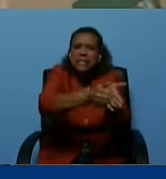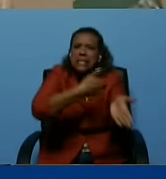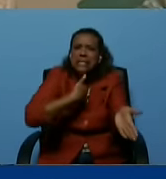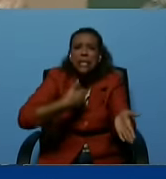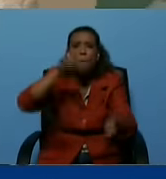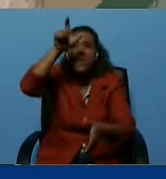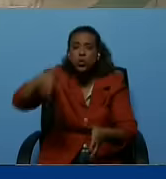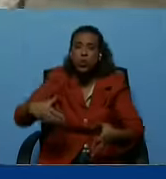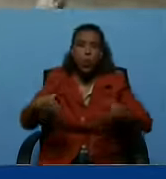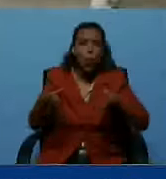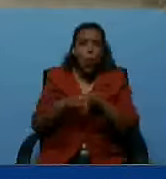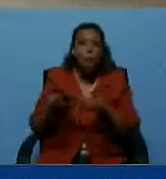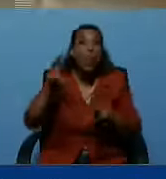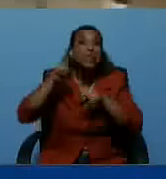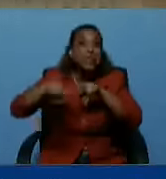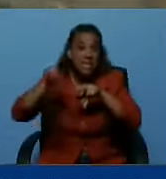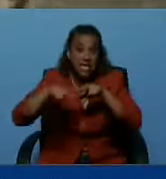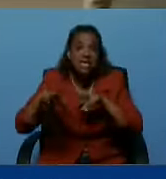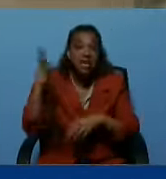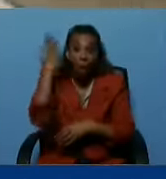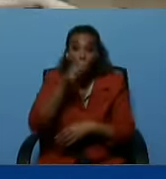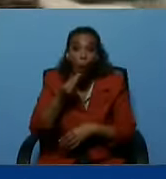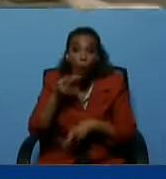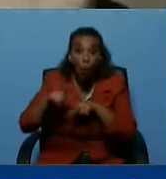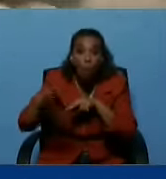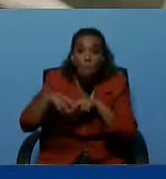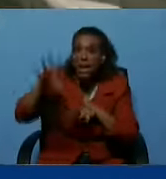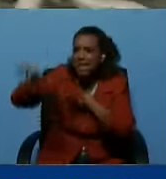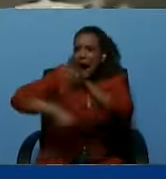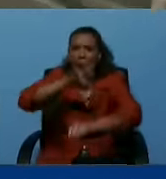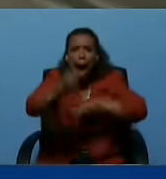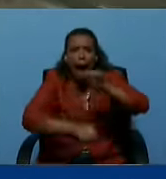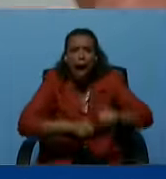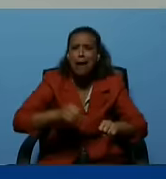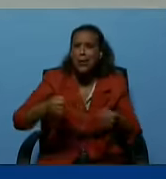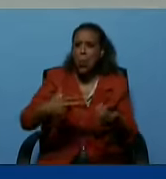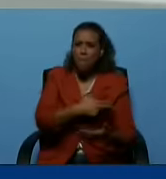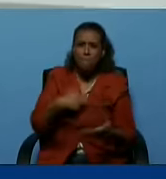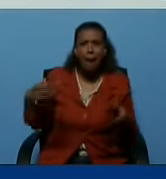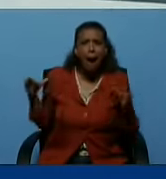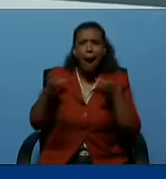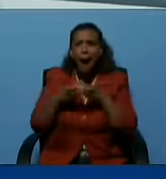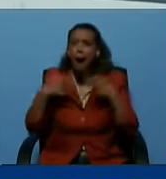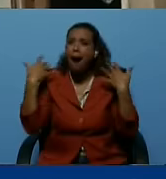hubo un grupo de niños, porque fueron unos niños que saquearon nuestros puestos.